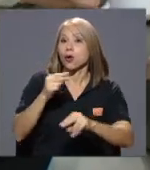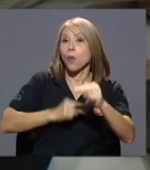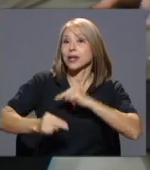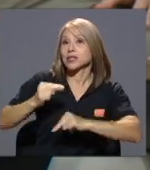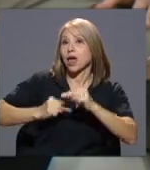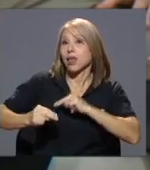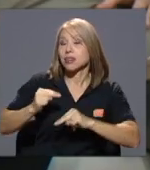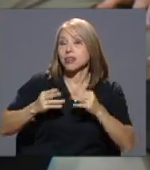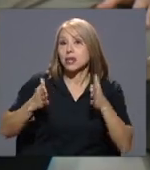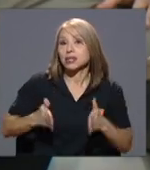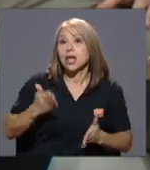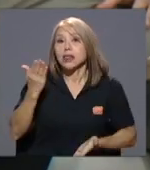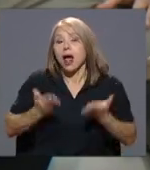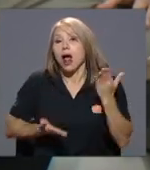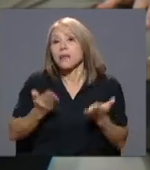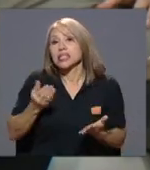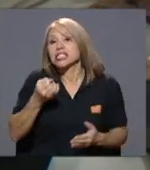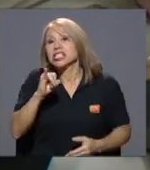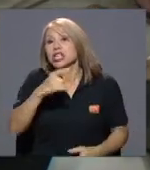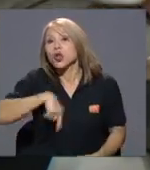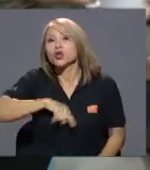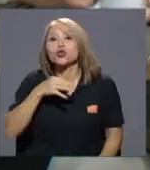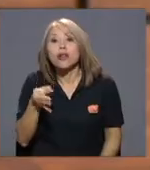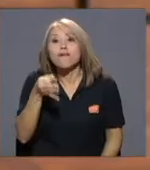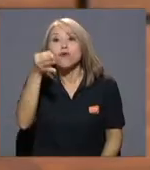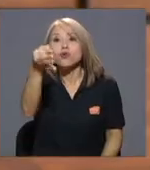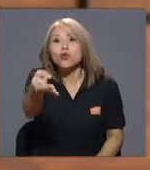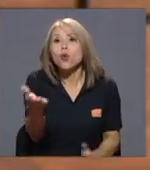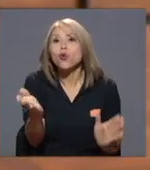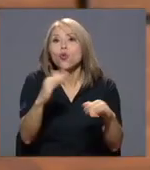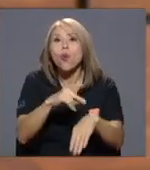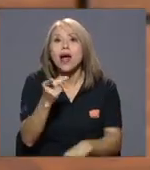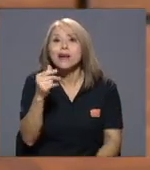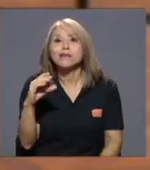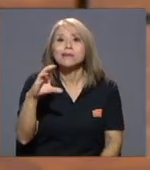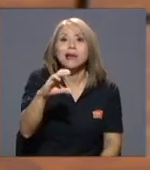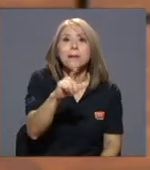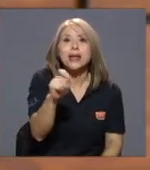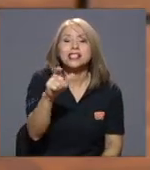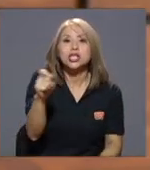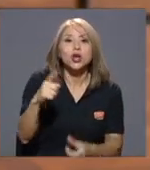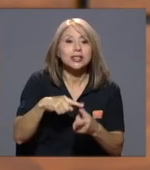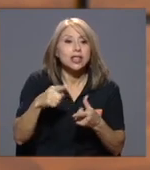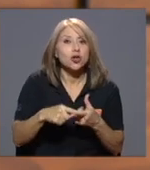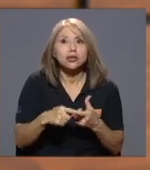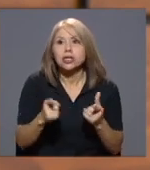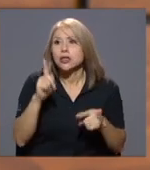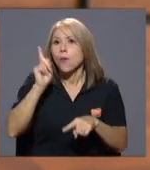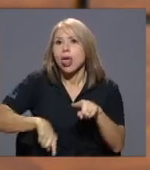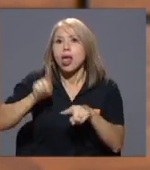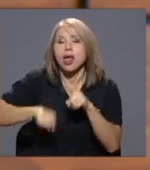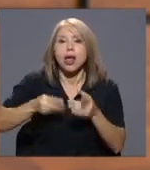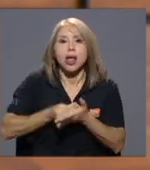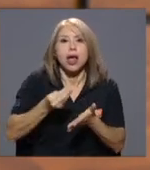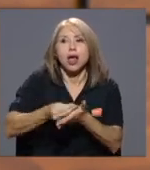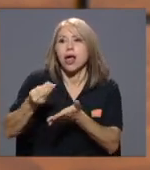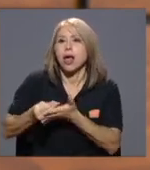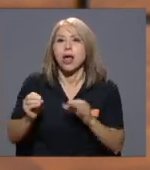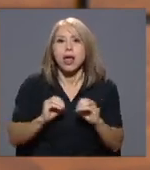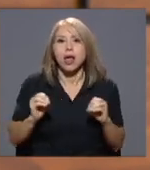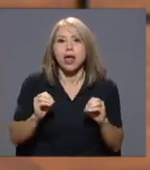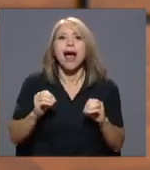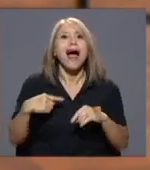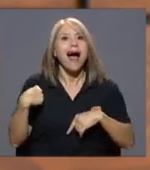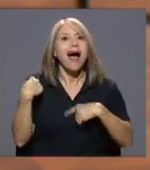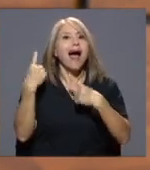que si en el futuro no tenemos pensiones, no vamos a tener capacidad adquisitiva. Entonces, también a largo plazo, es una forma de